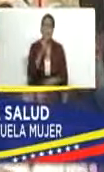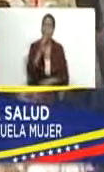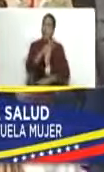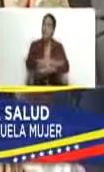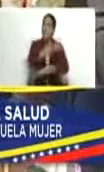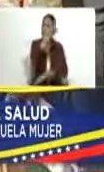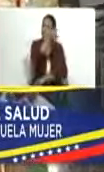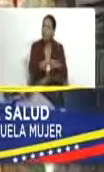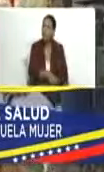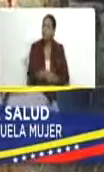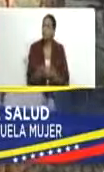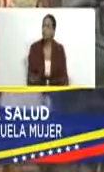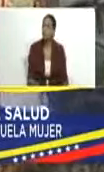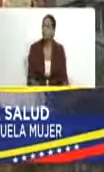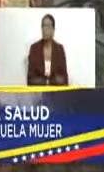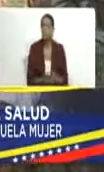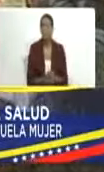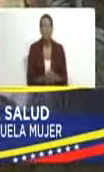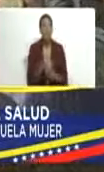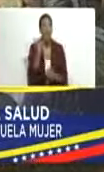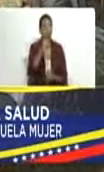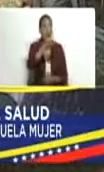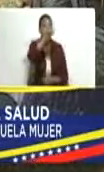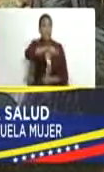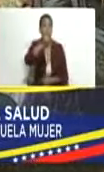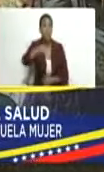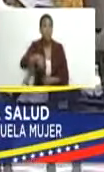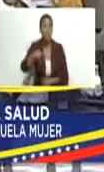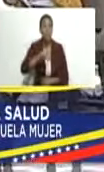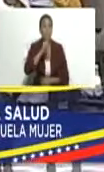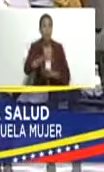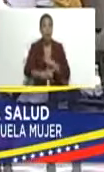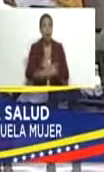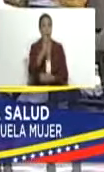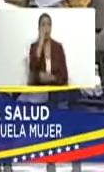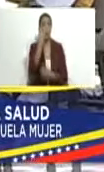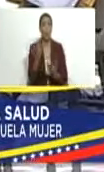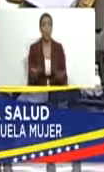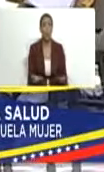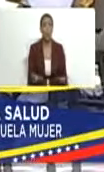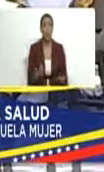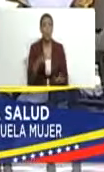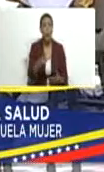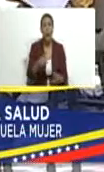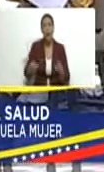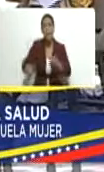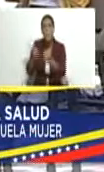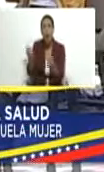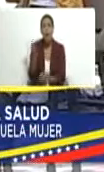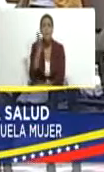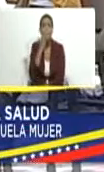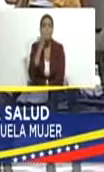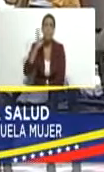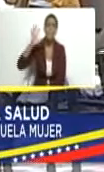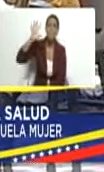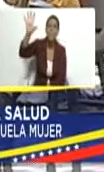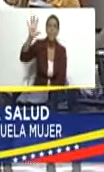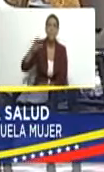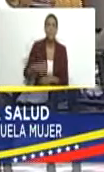gente, y las hay, mala gente y traidoras, para hacerle daño a su propia patria.